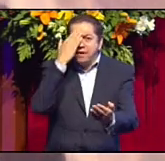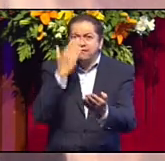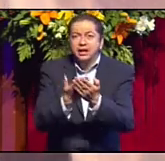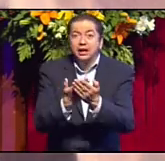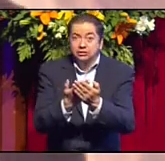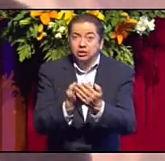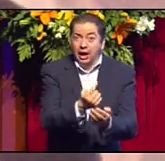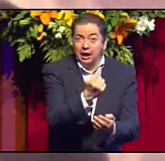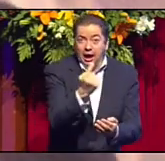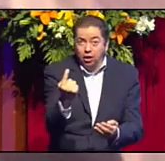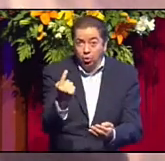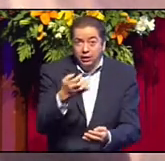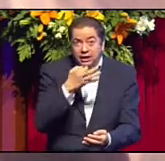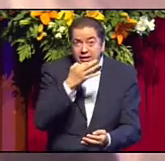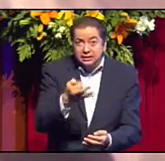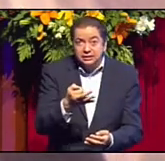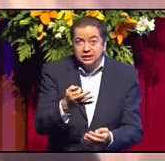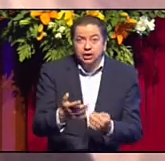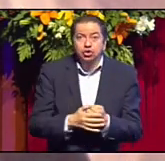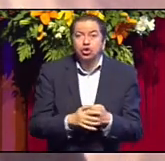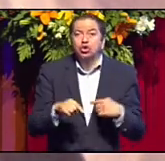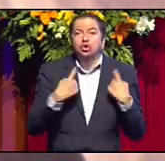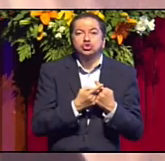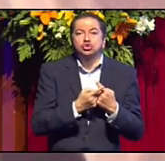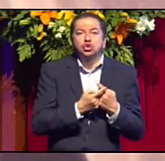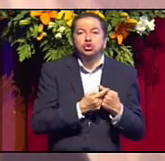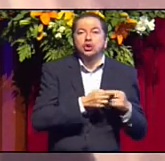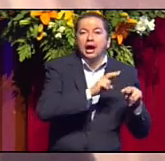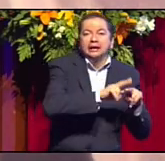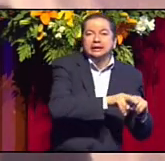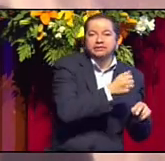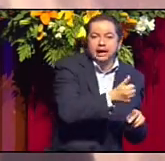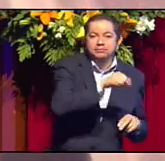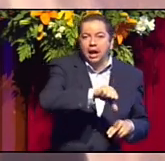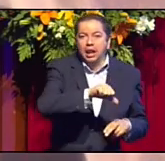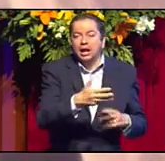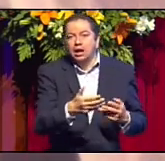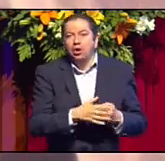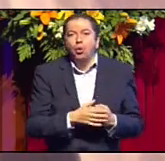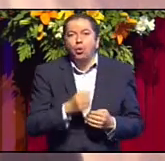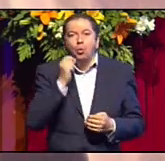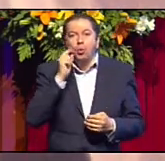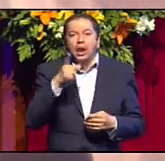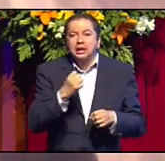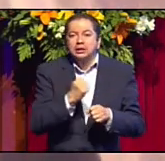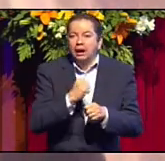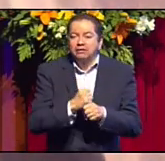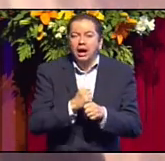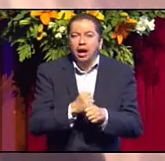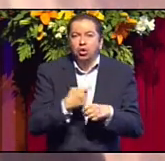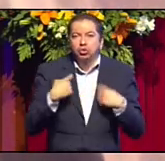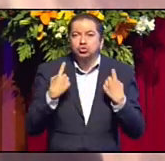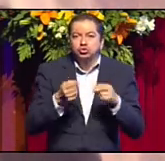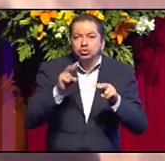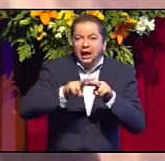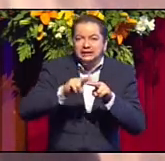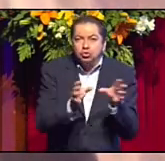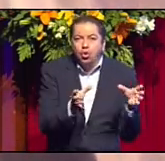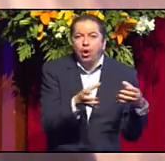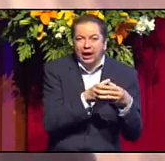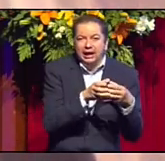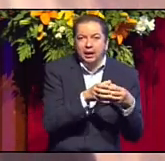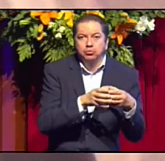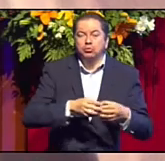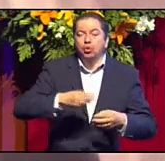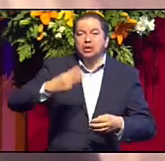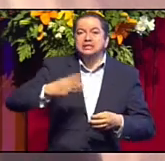enfrentarlos a cada uno de ustedes, decirle qué es lo que hemos hecho bien, qué es lo que hemos hecho mal, cuál ha sido el trabajo que hemos realizado como